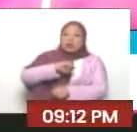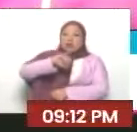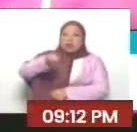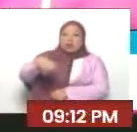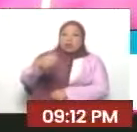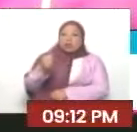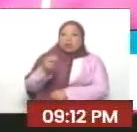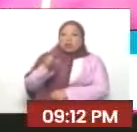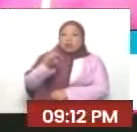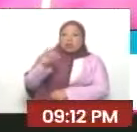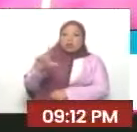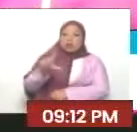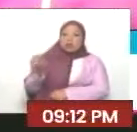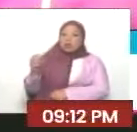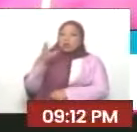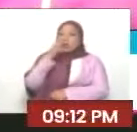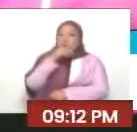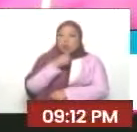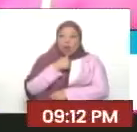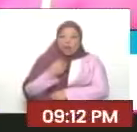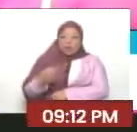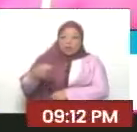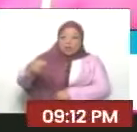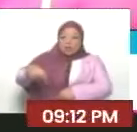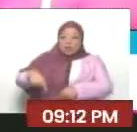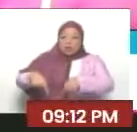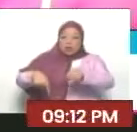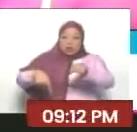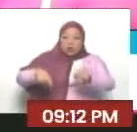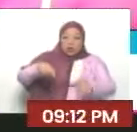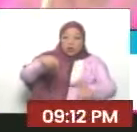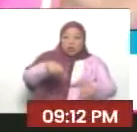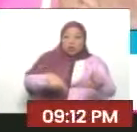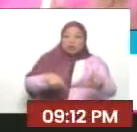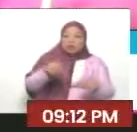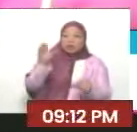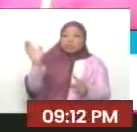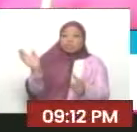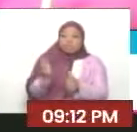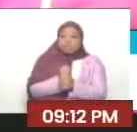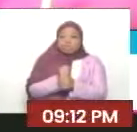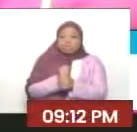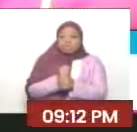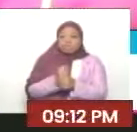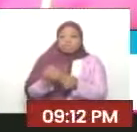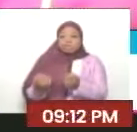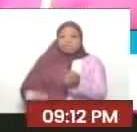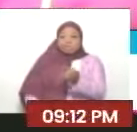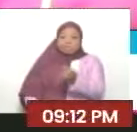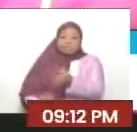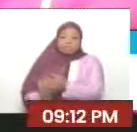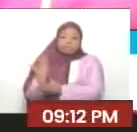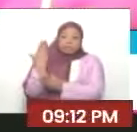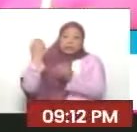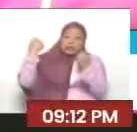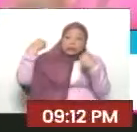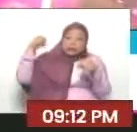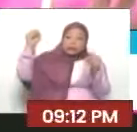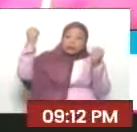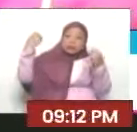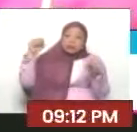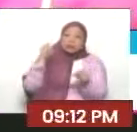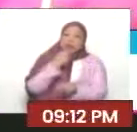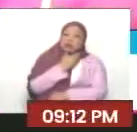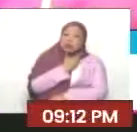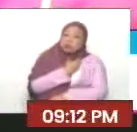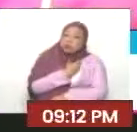Pozo de Rosas, no tenían semillas. Y se habían perdido los cultivos, las prácticas. Había una